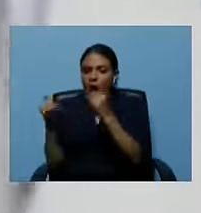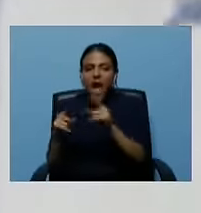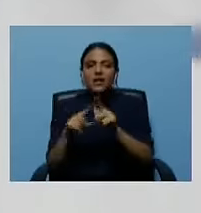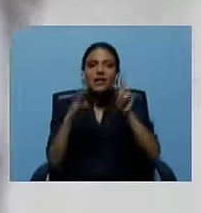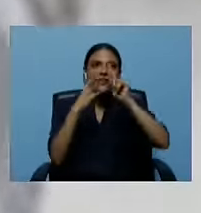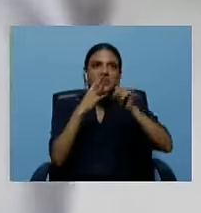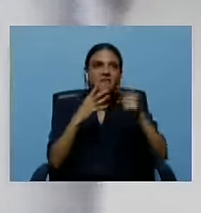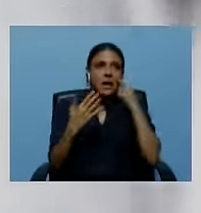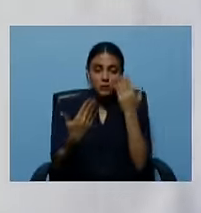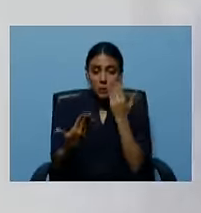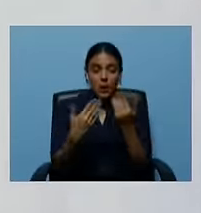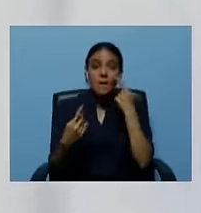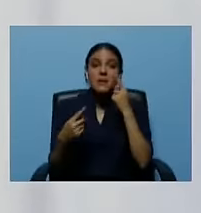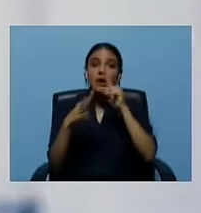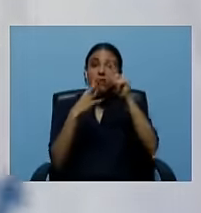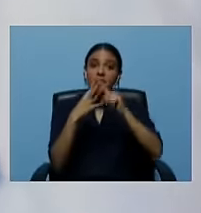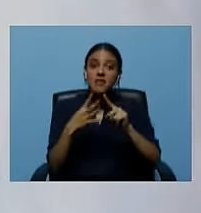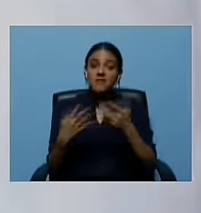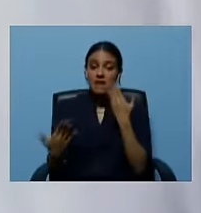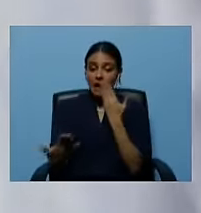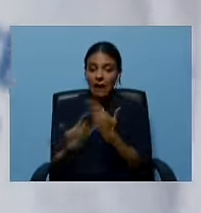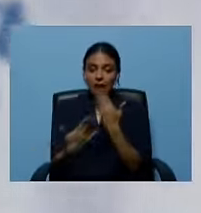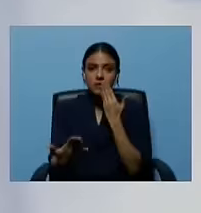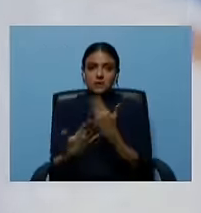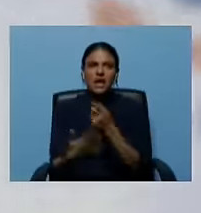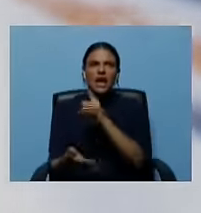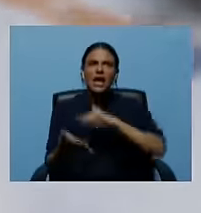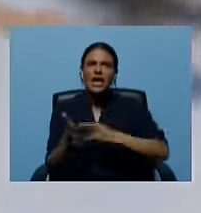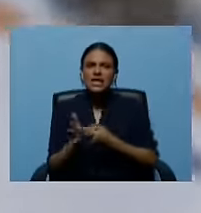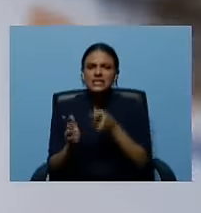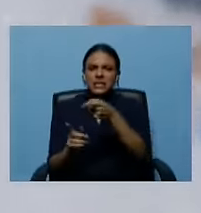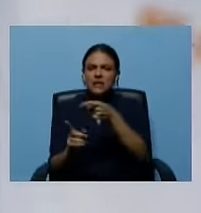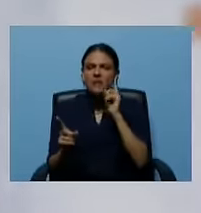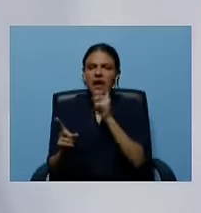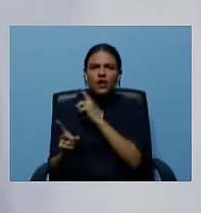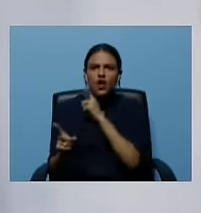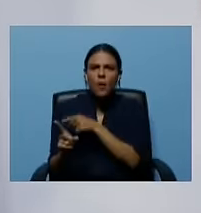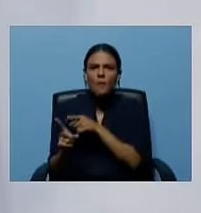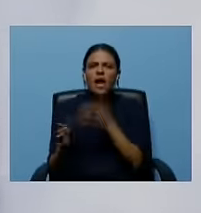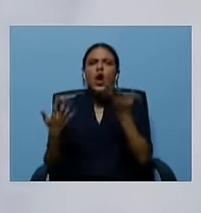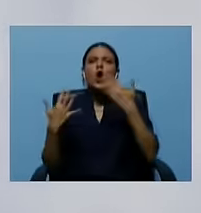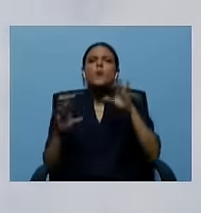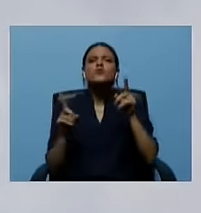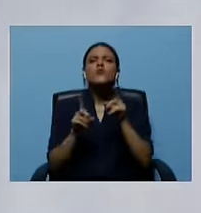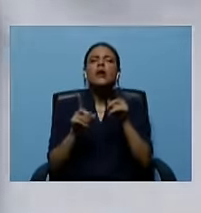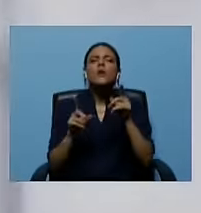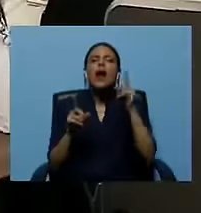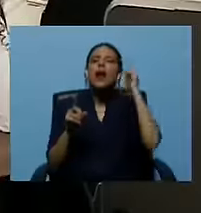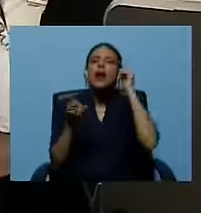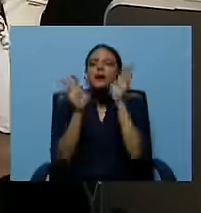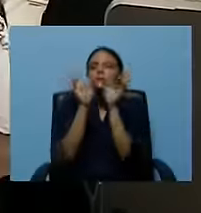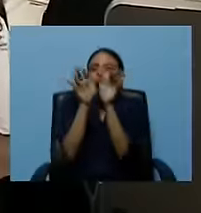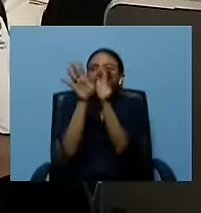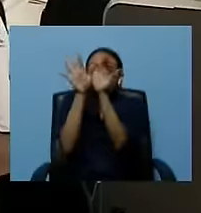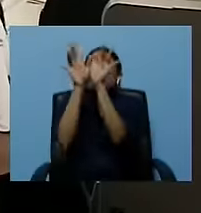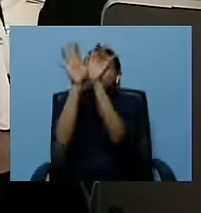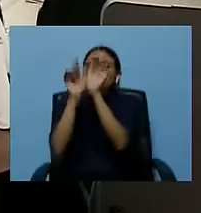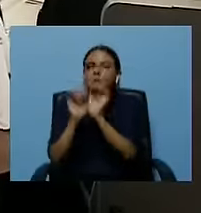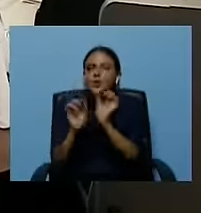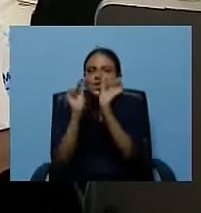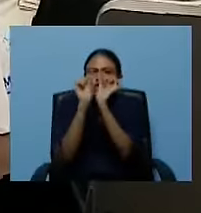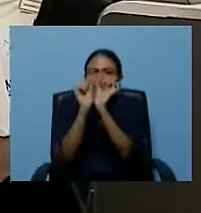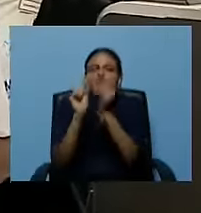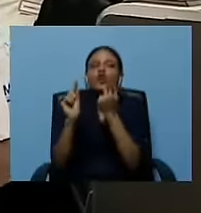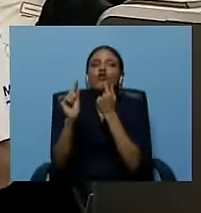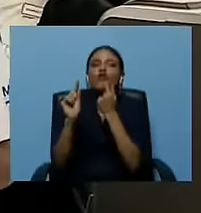Mira el insecto, vale. ¿Una cucaracha? Escarabajo, por el número de patas. Como un coquito. Ah, un coquito. Parece ampliado,